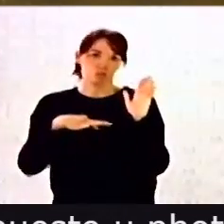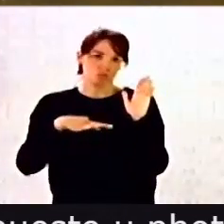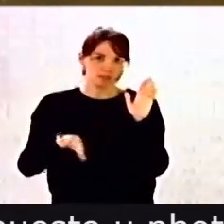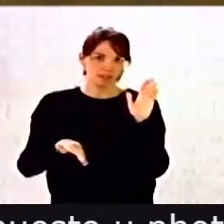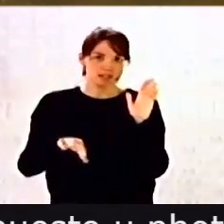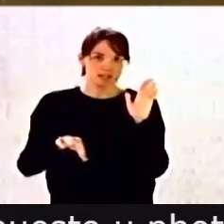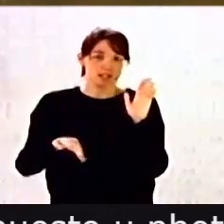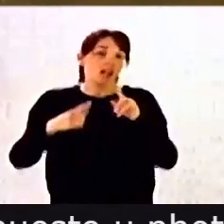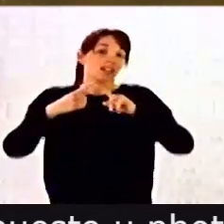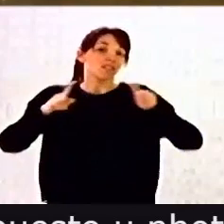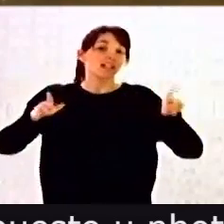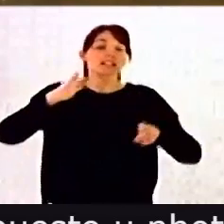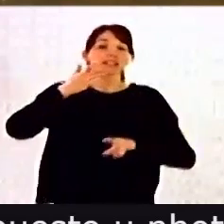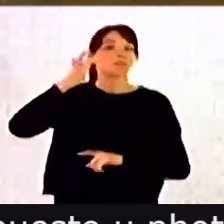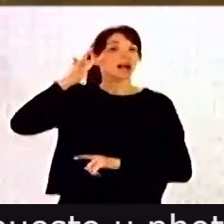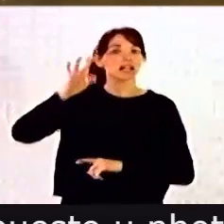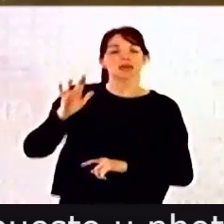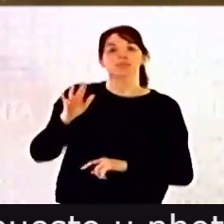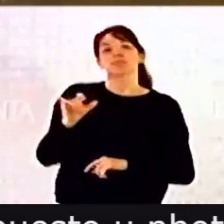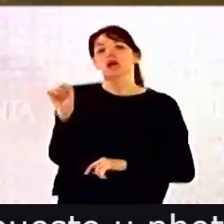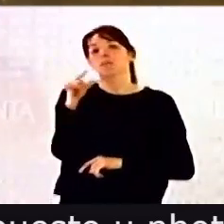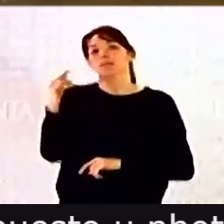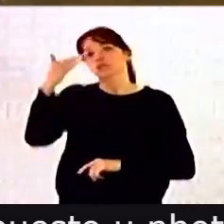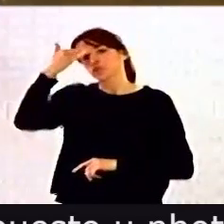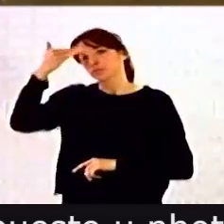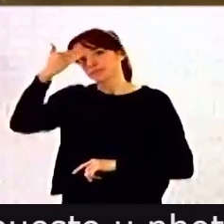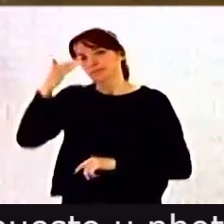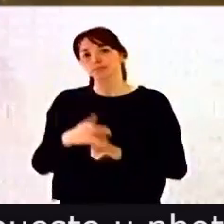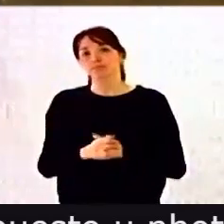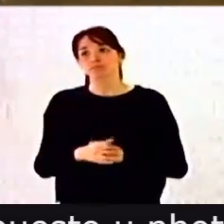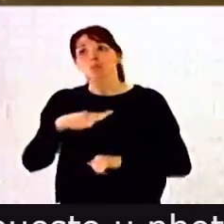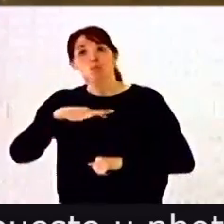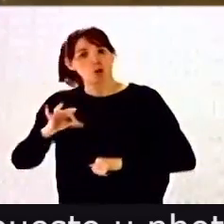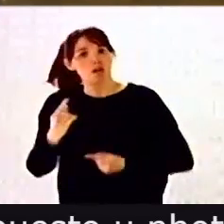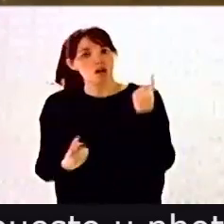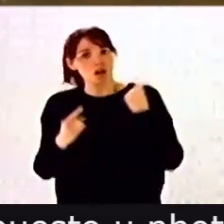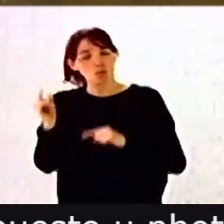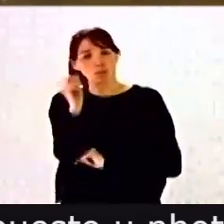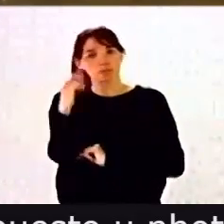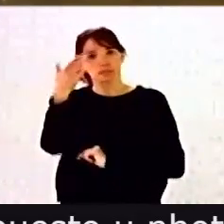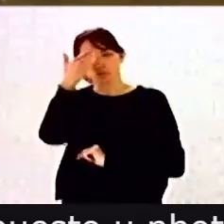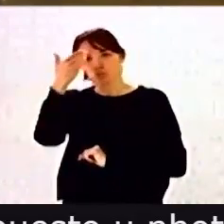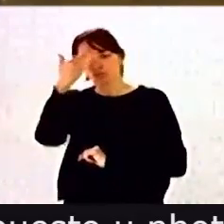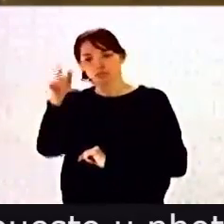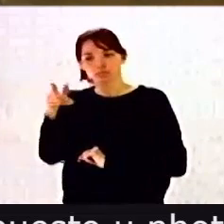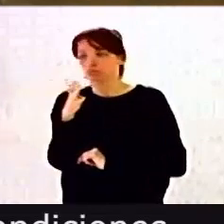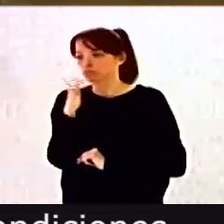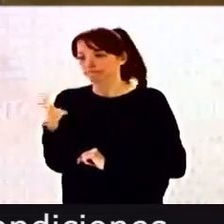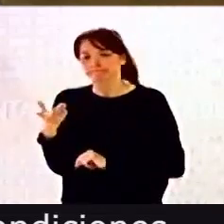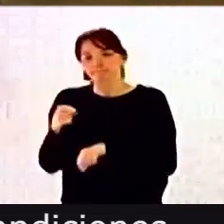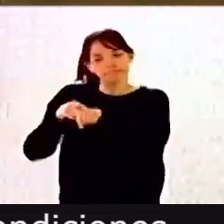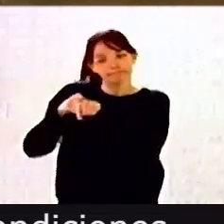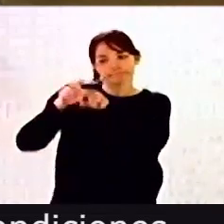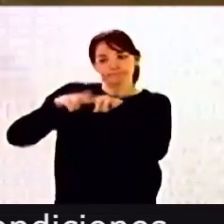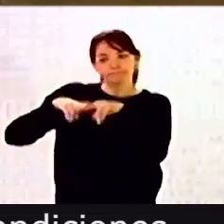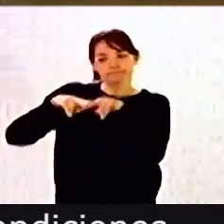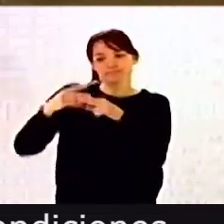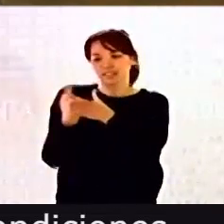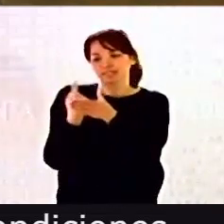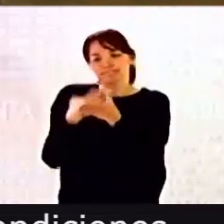pisos tutelados, como por ejemplo nos ha pasado en algunos de los pisos tutelados, pues porque no reunían condiciones para el